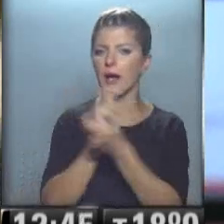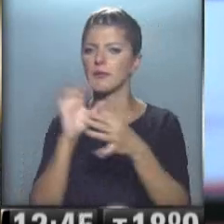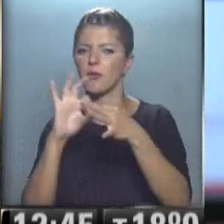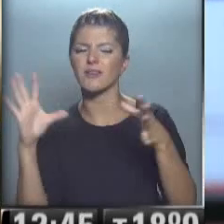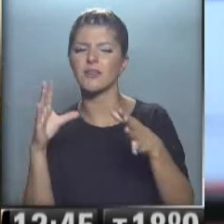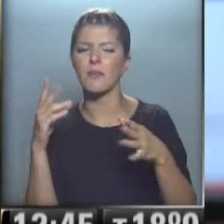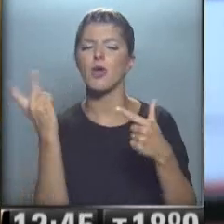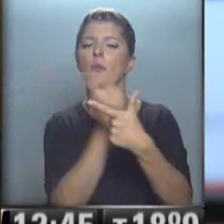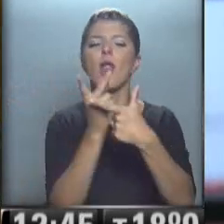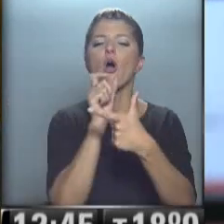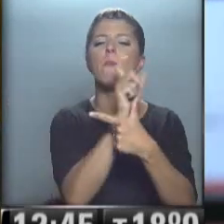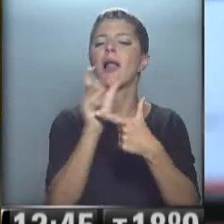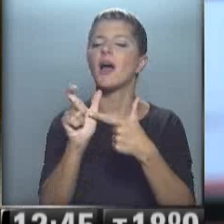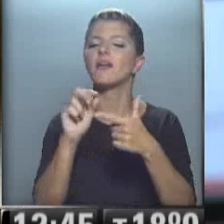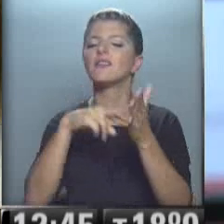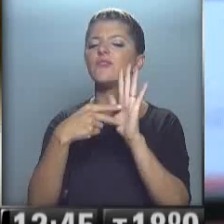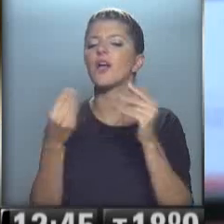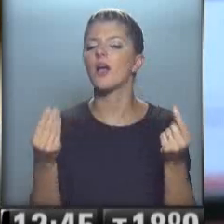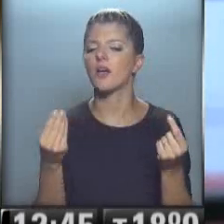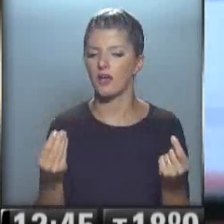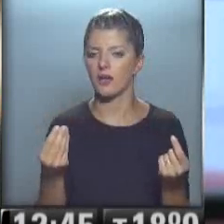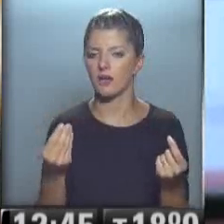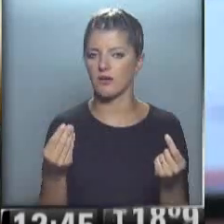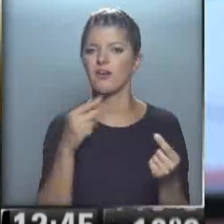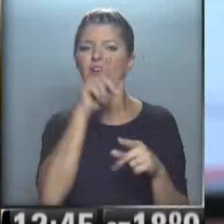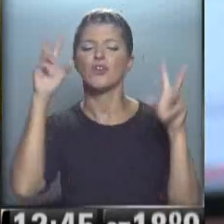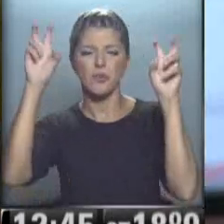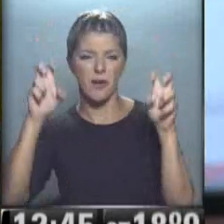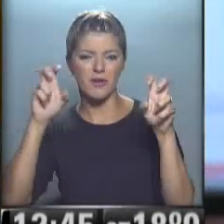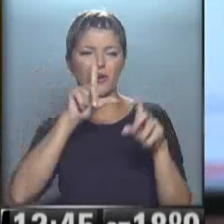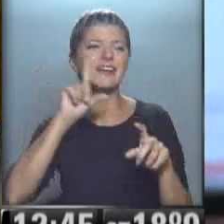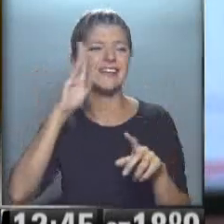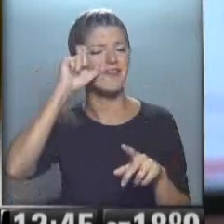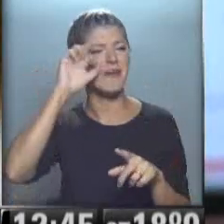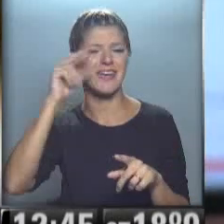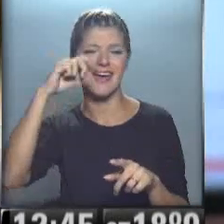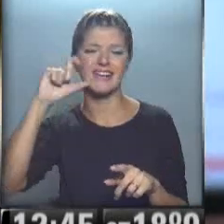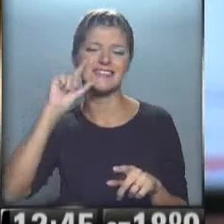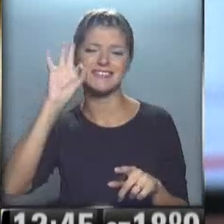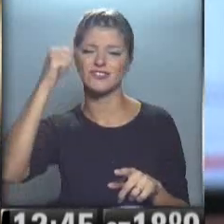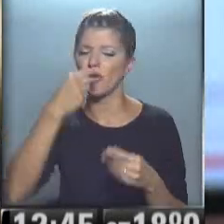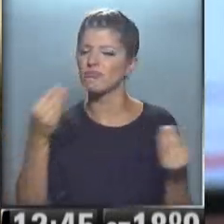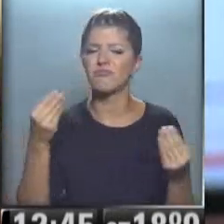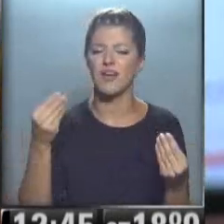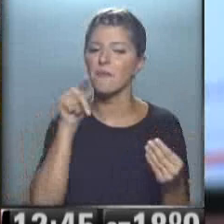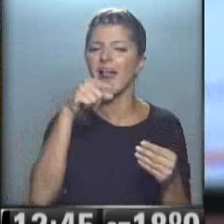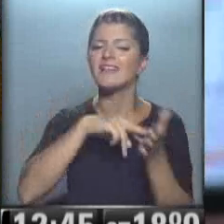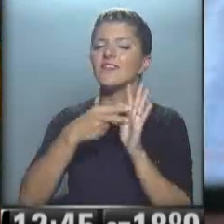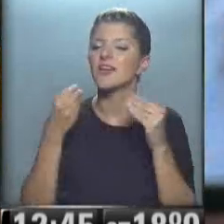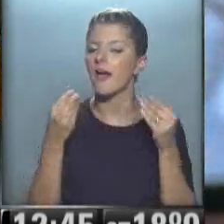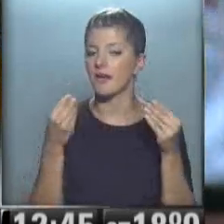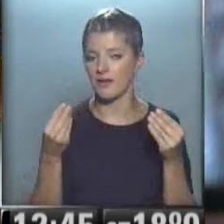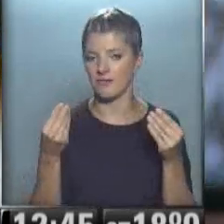democracia tiene un subtítulo marco conceptual para la liberación Qué es la liberación Es decir en realidad estamos en un momento donde hay que